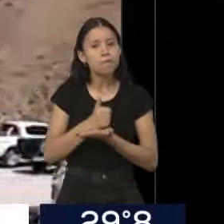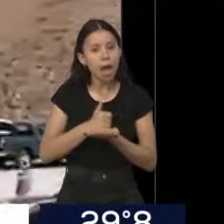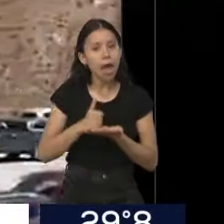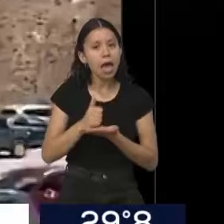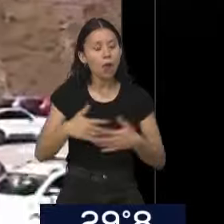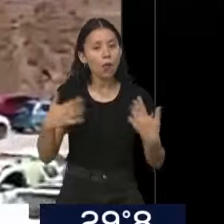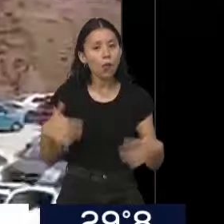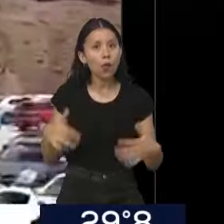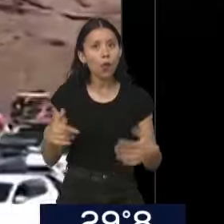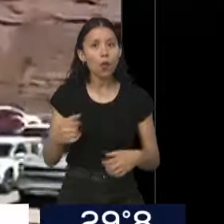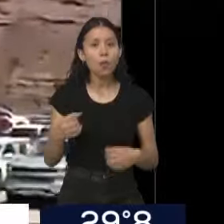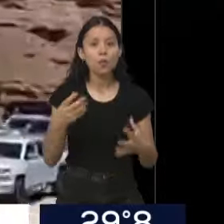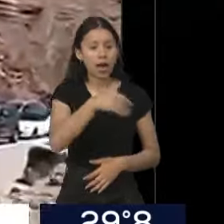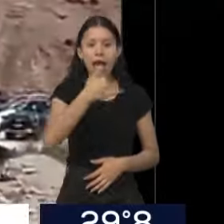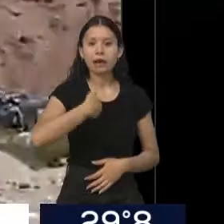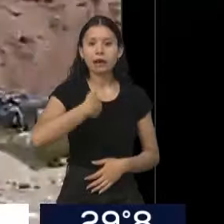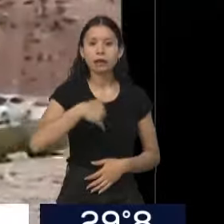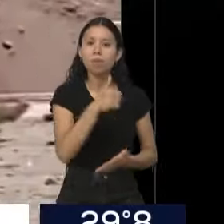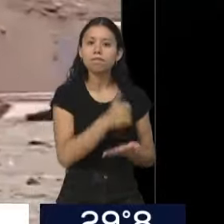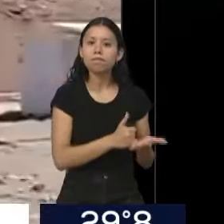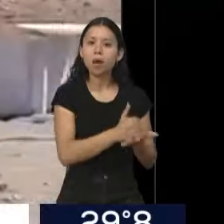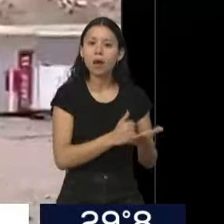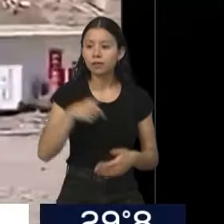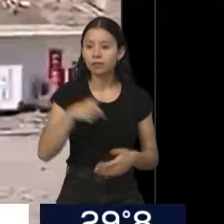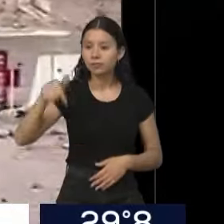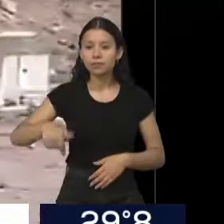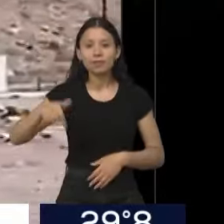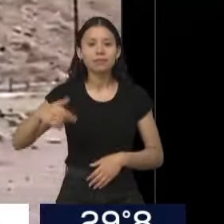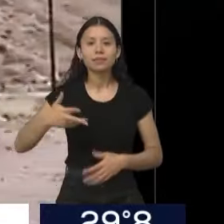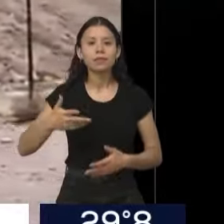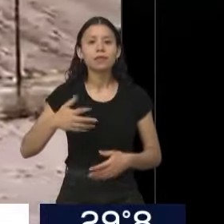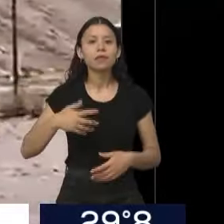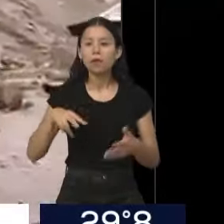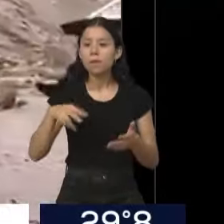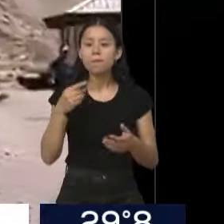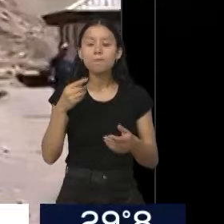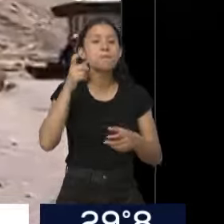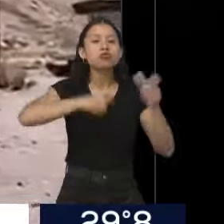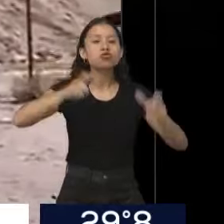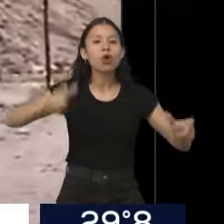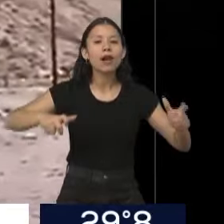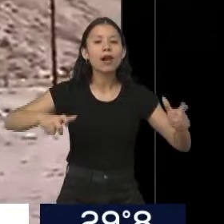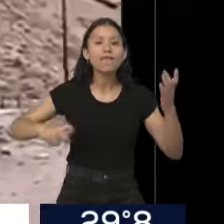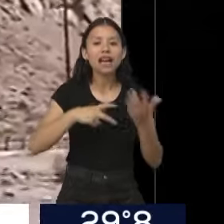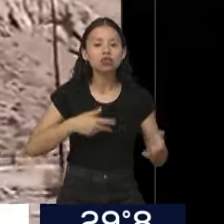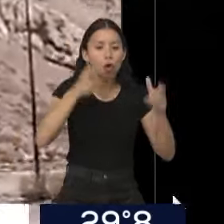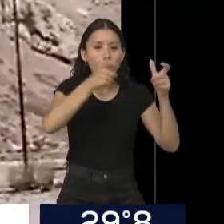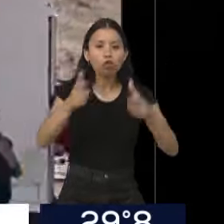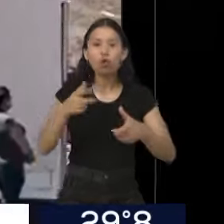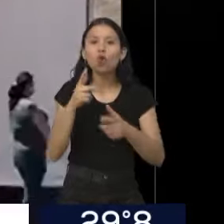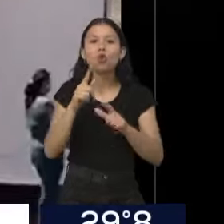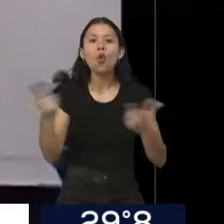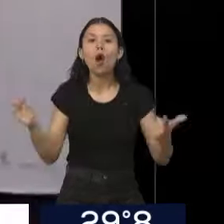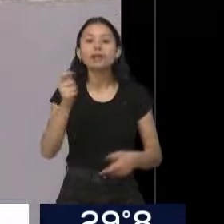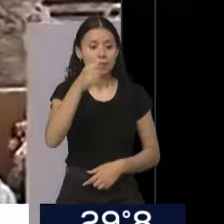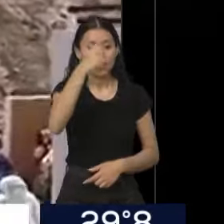sector argentino, complejo con escolapse debido a la falta de personal fiscalizador. ¿De quién? Argentina,